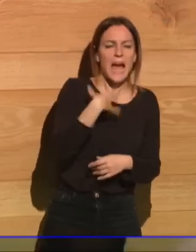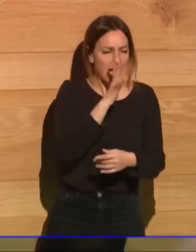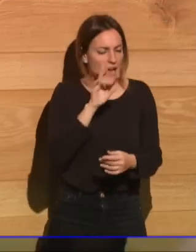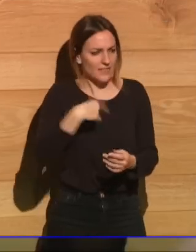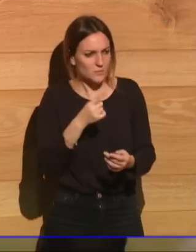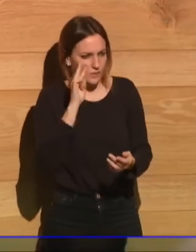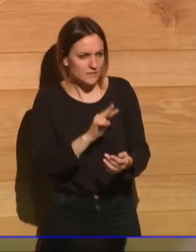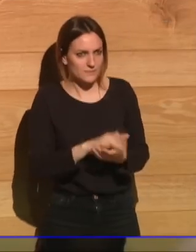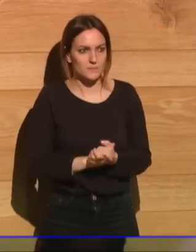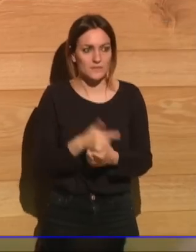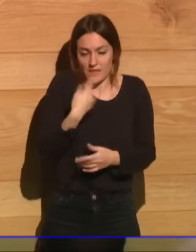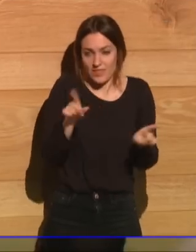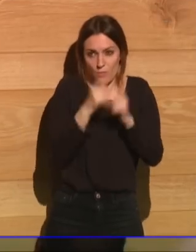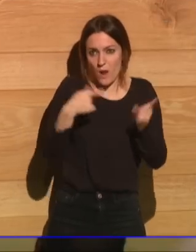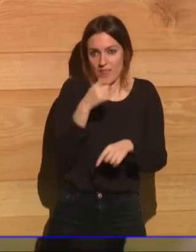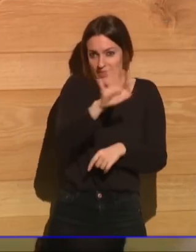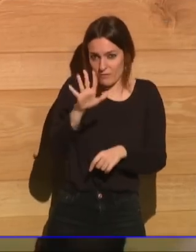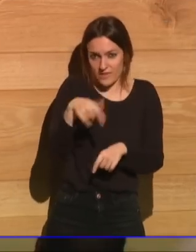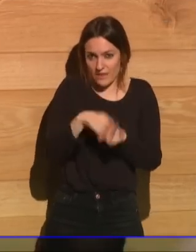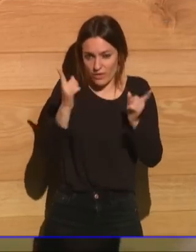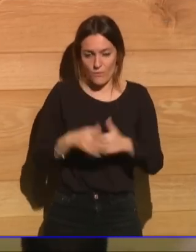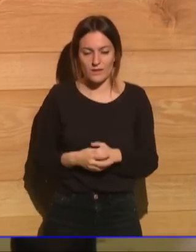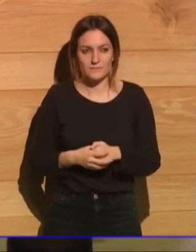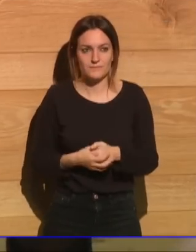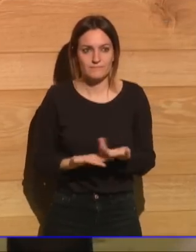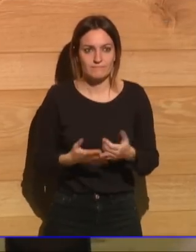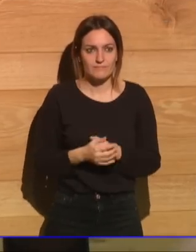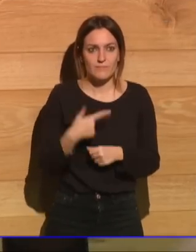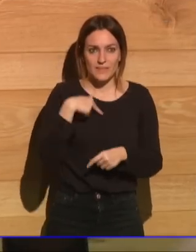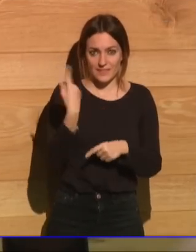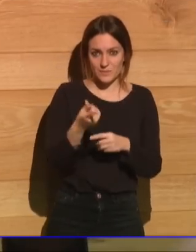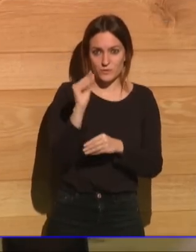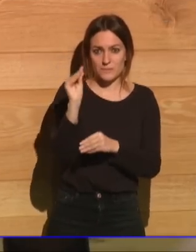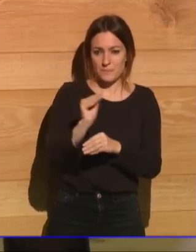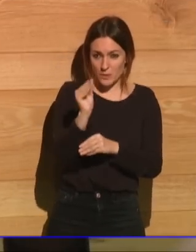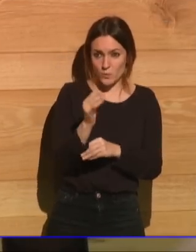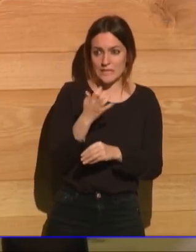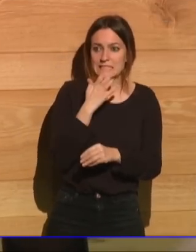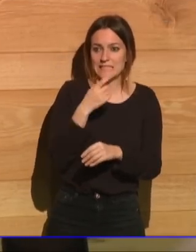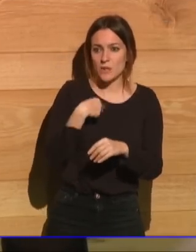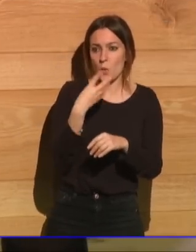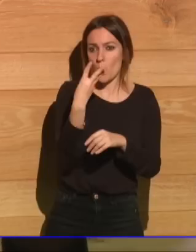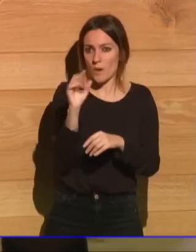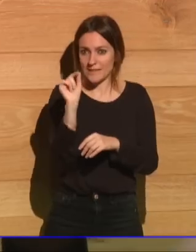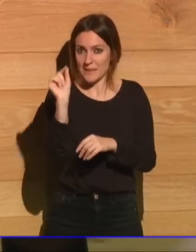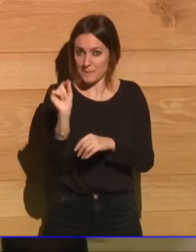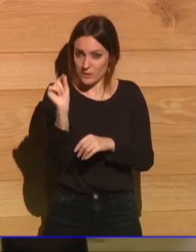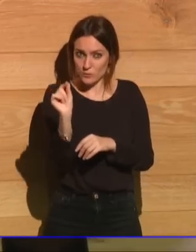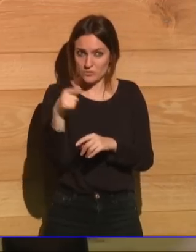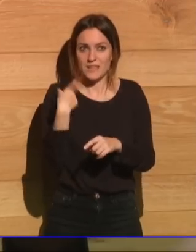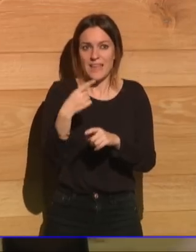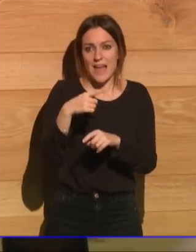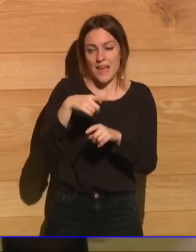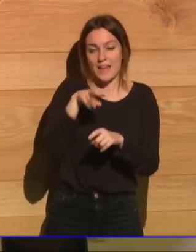llevamos 55, así que vamos palmando De verdad. seguro, Dije, os Juan. lo preguntaré cuando llevemos 40 y se siga hablando de Maxi Malone.